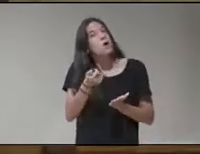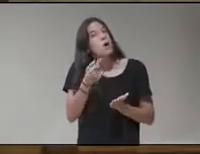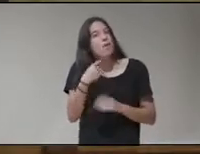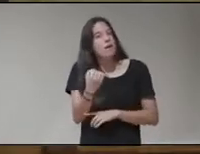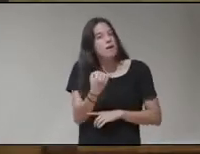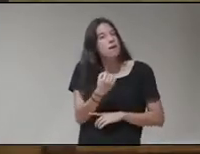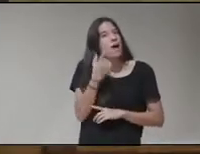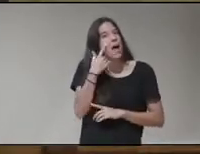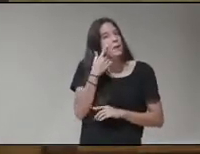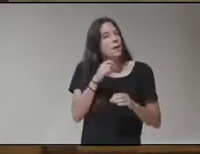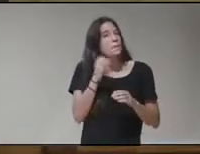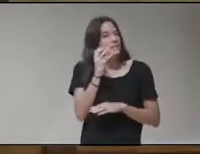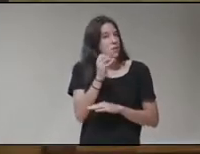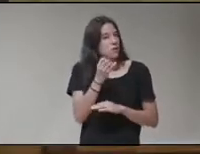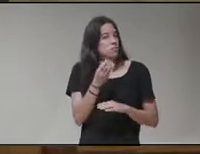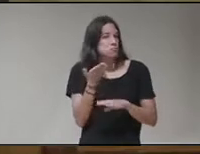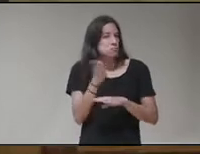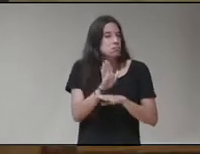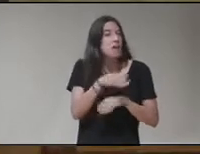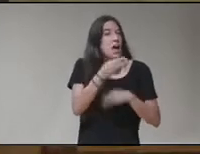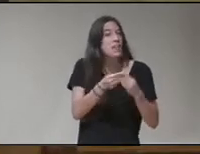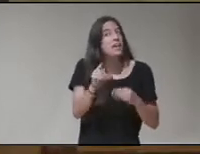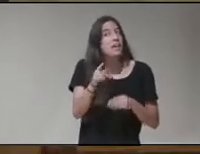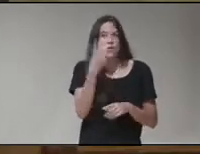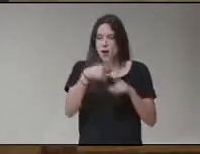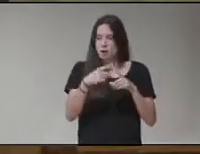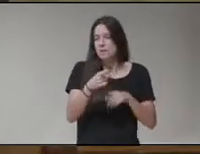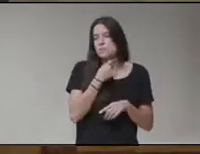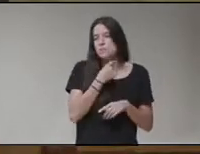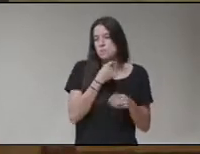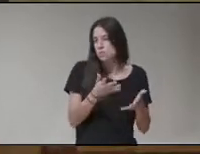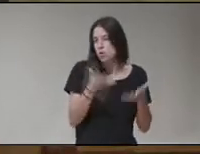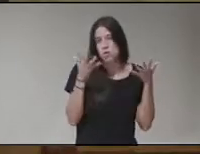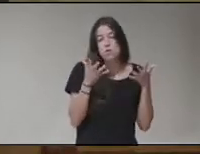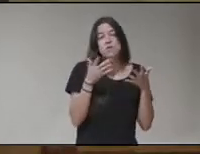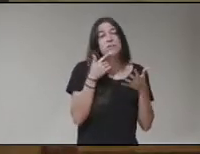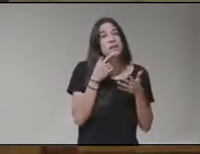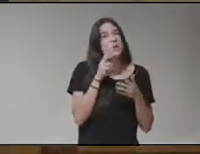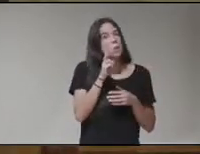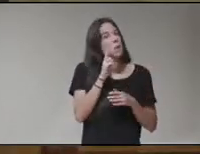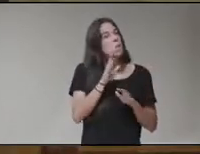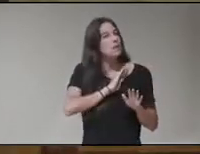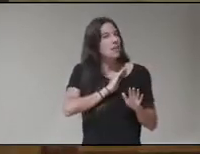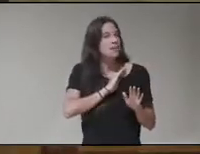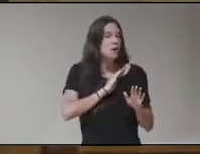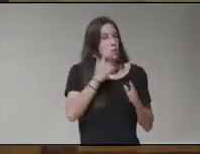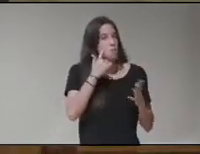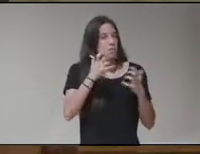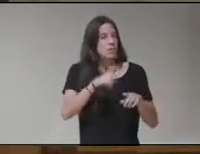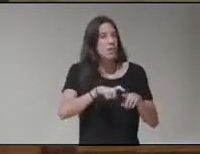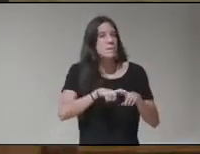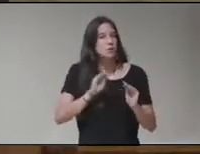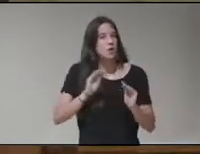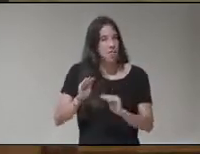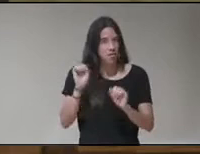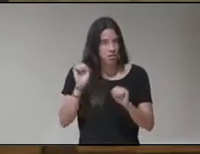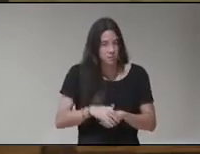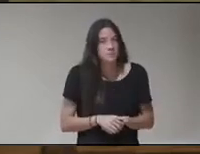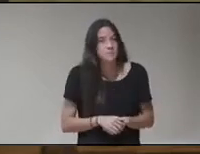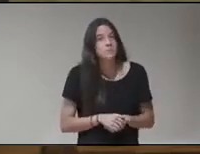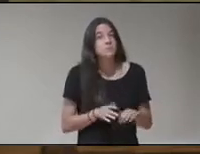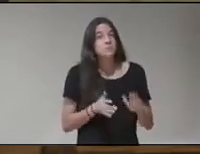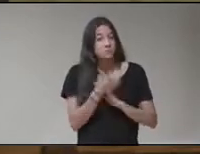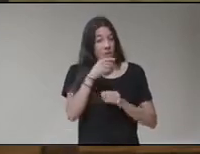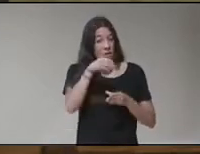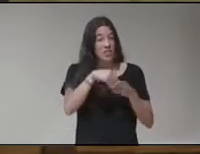hacer esta presentación, hubo una cosa que me encantó, que describe un poco, creo, la personalidad de Evaristo, que es que dentro del texto libre